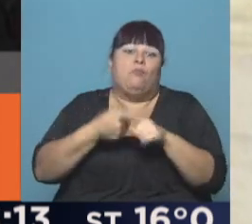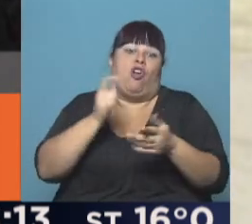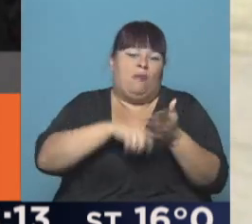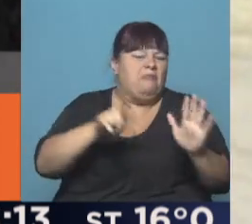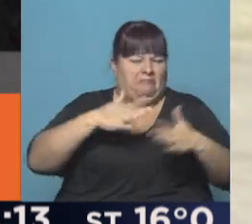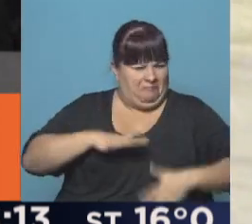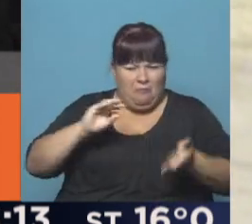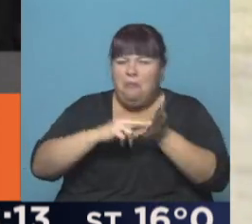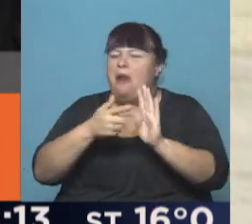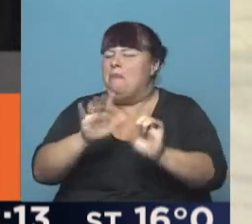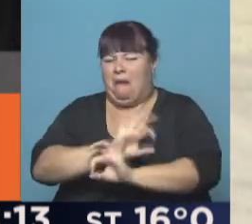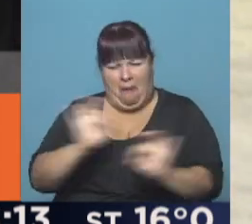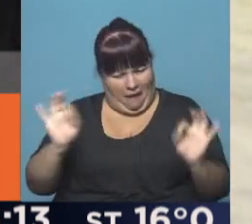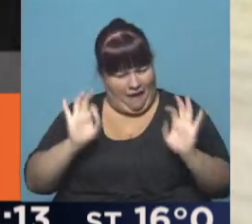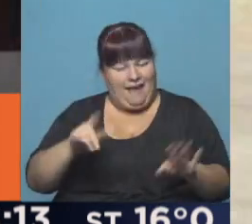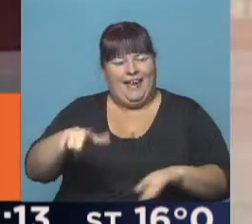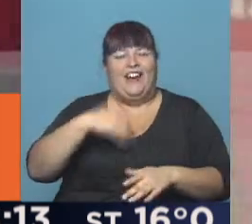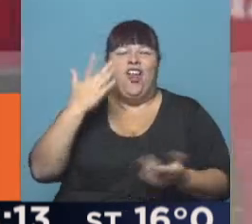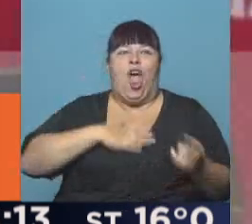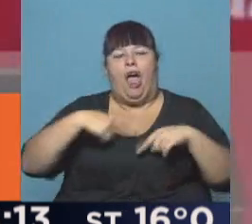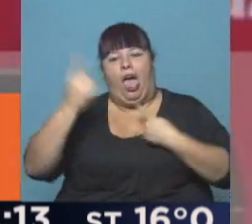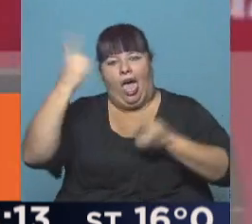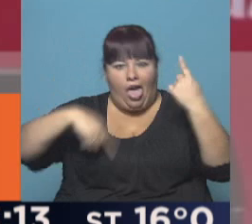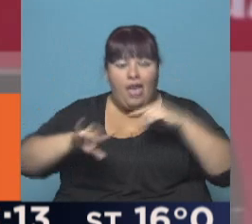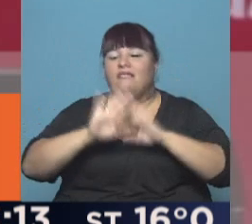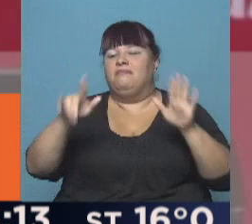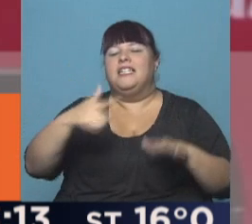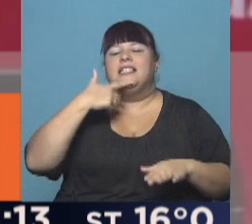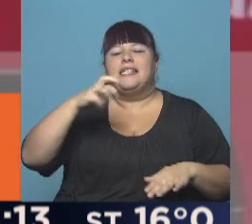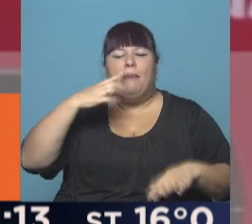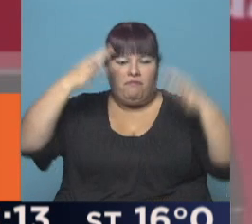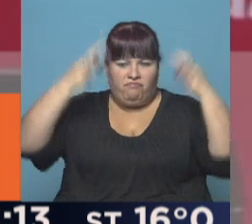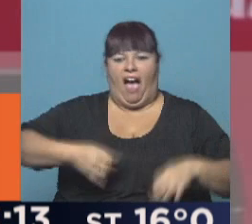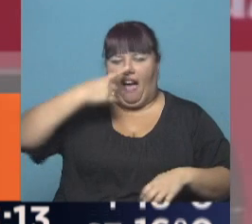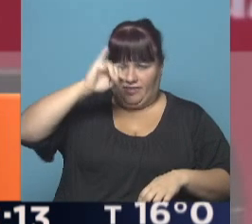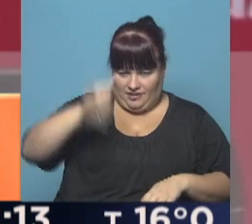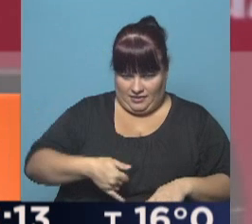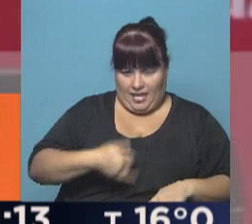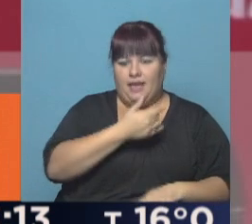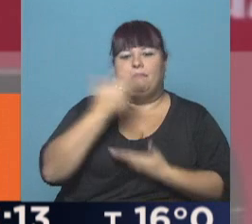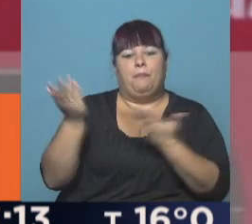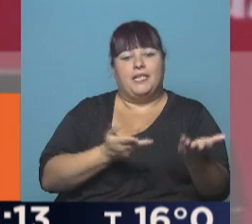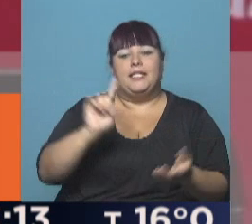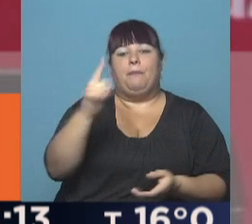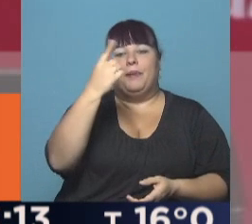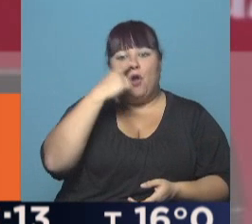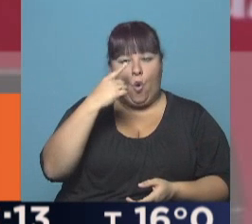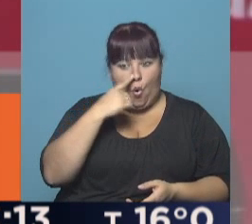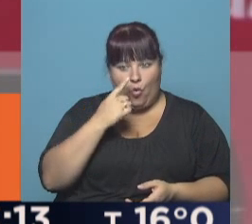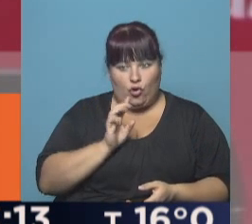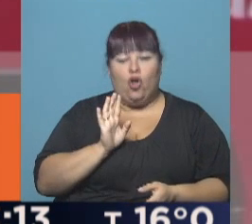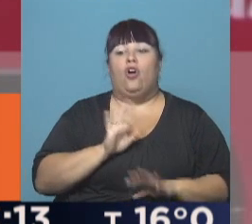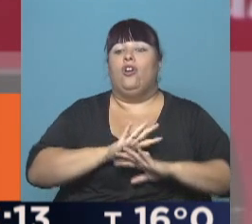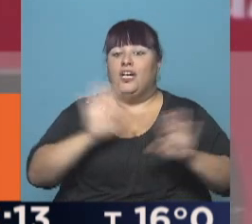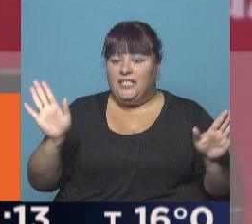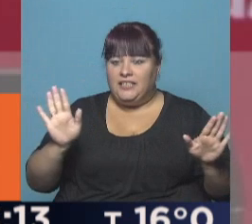tranquilo porque no hay ningún inconveniente. Después de esta novela que tuvo tantos capítulos, Sampaoli va a ser finalmente presentado el 1 de junio y